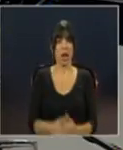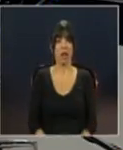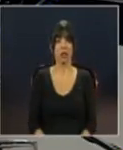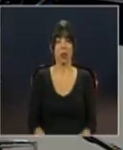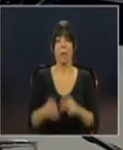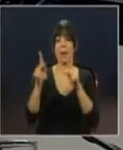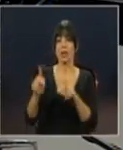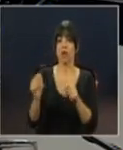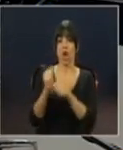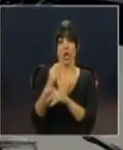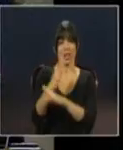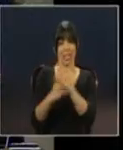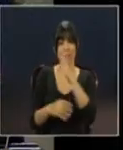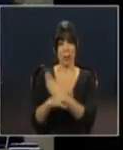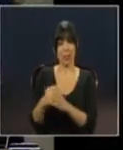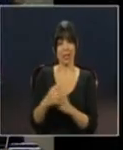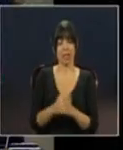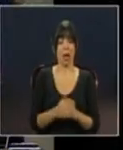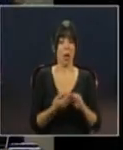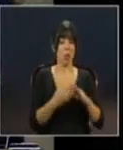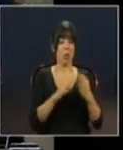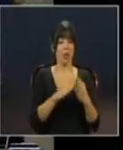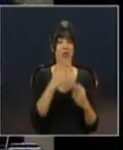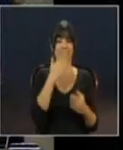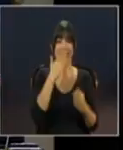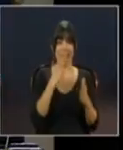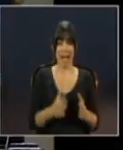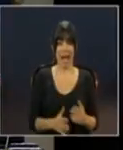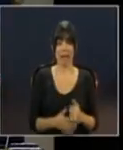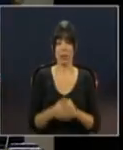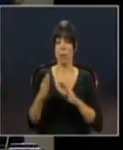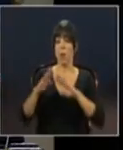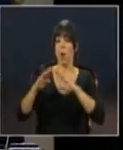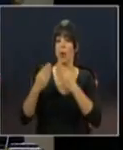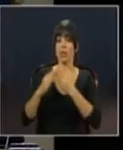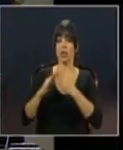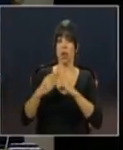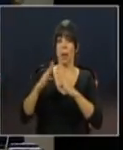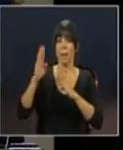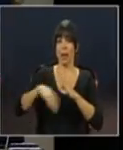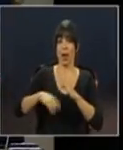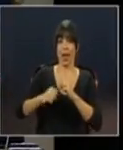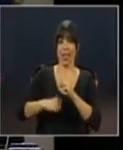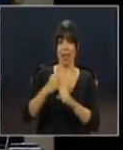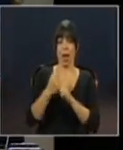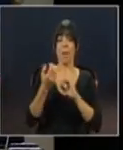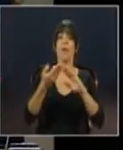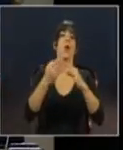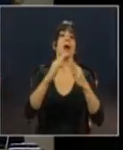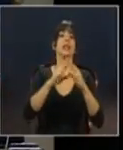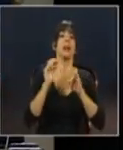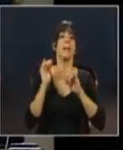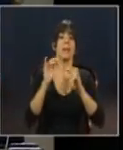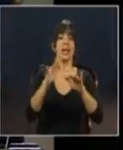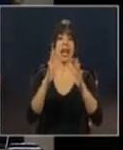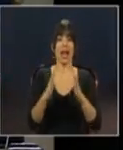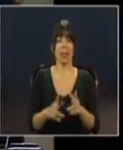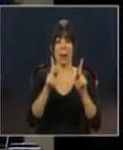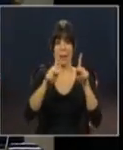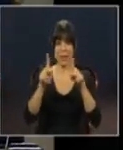con discapacidad, los pueblos indígenas, la población menor de edad, la población migrante, las